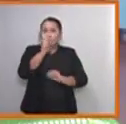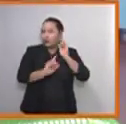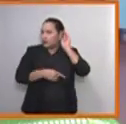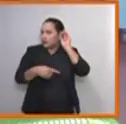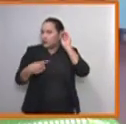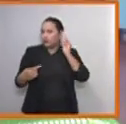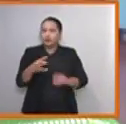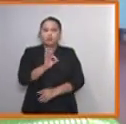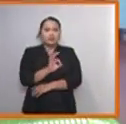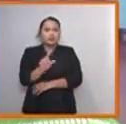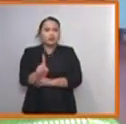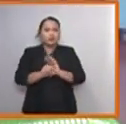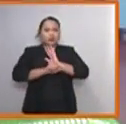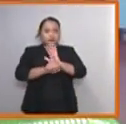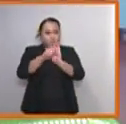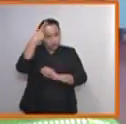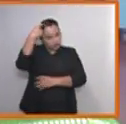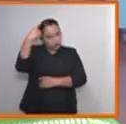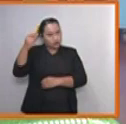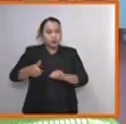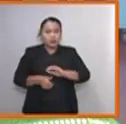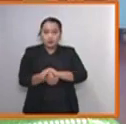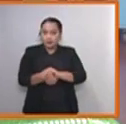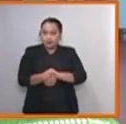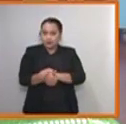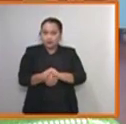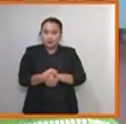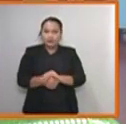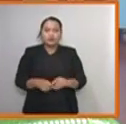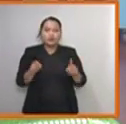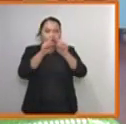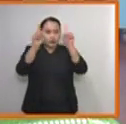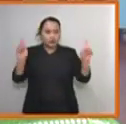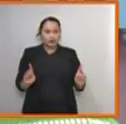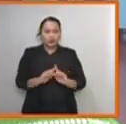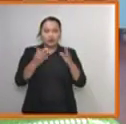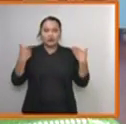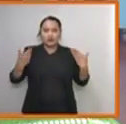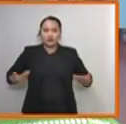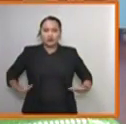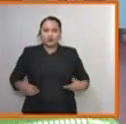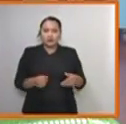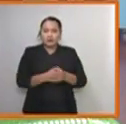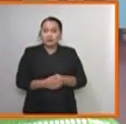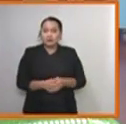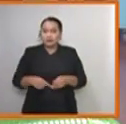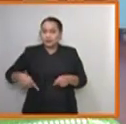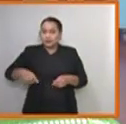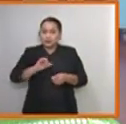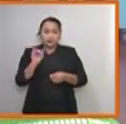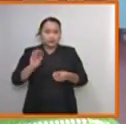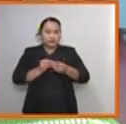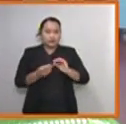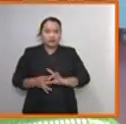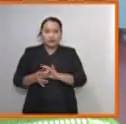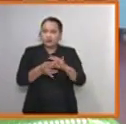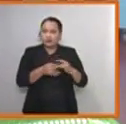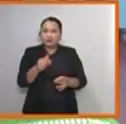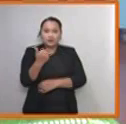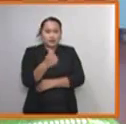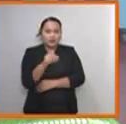el 91 con su símbolo de sueños tortuga. La parte del cuerpo lo puedes ubicar en la ingle izquierda. Los números correlacionan son 10